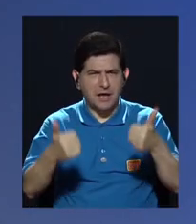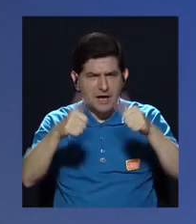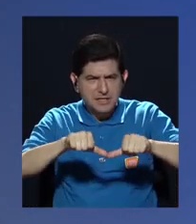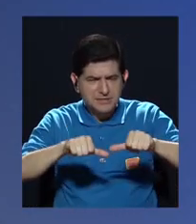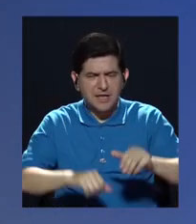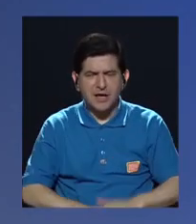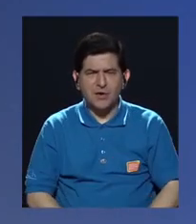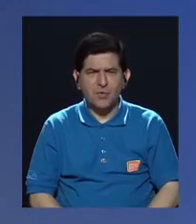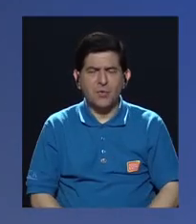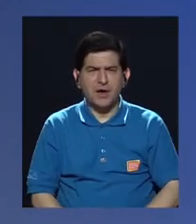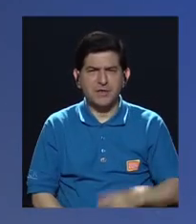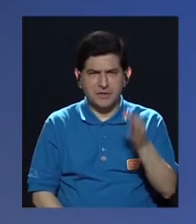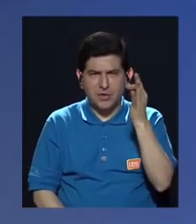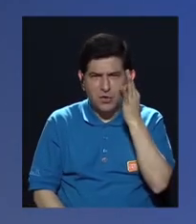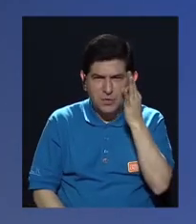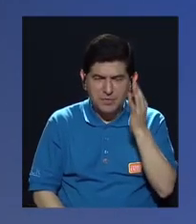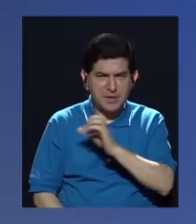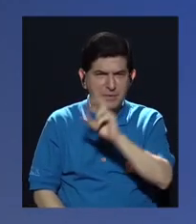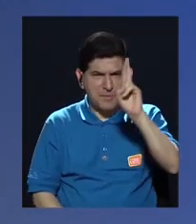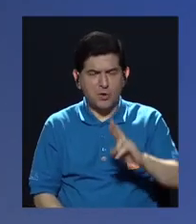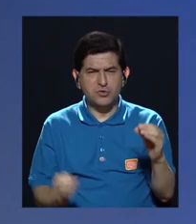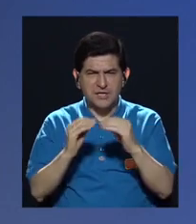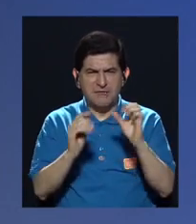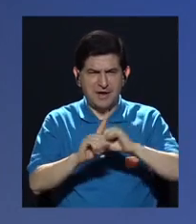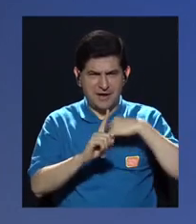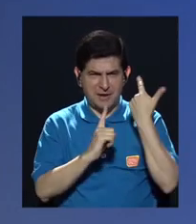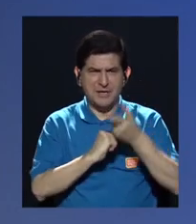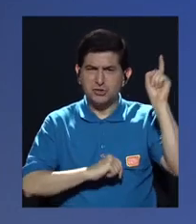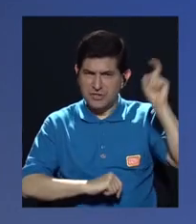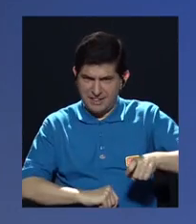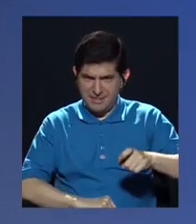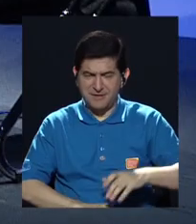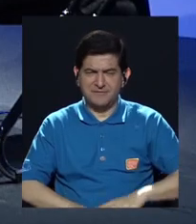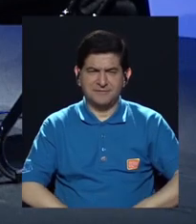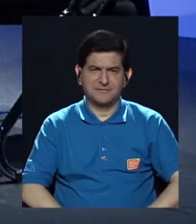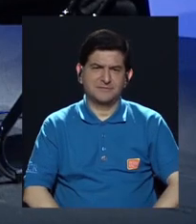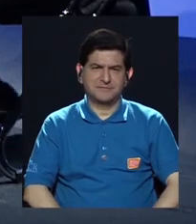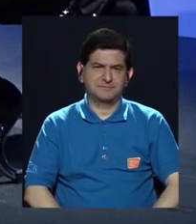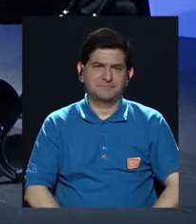¿Coincide con don Pepe? ¿Vamos hacia una Costa Rica que debería ser más socialista?